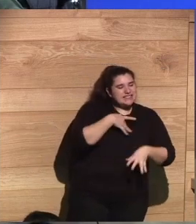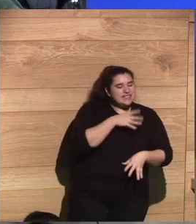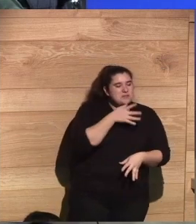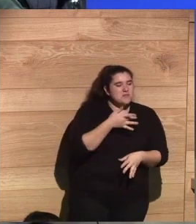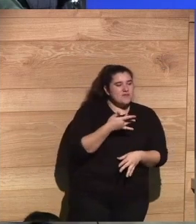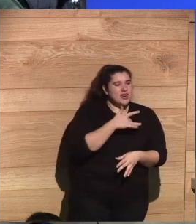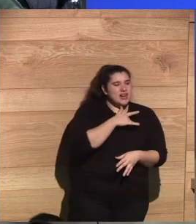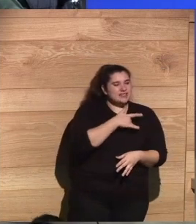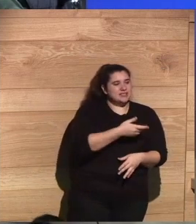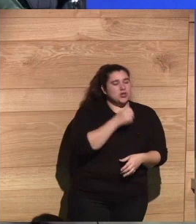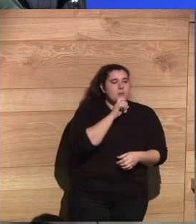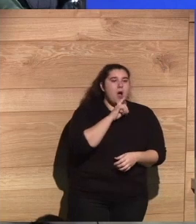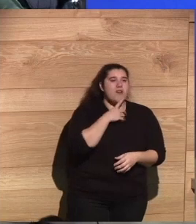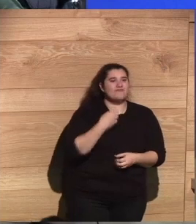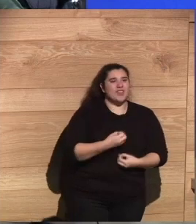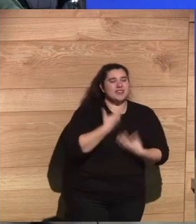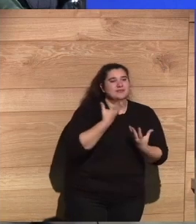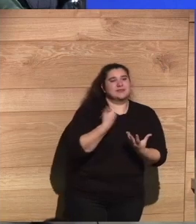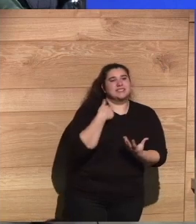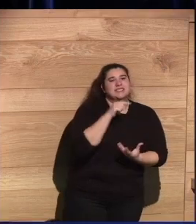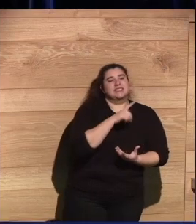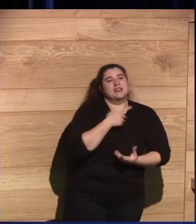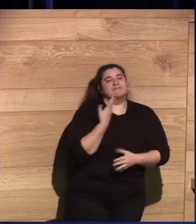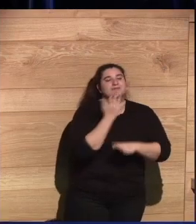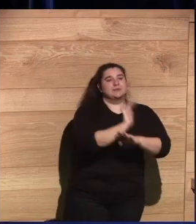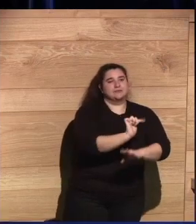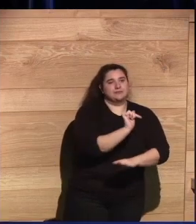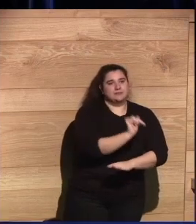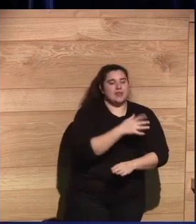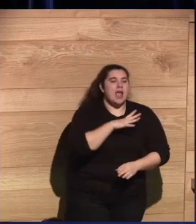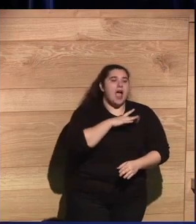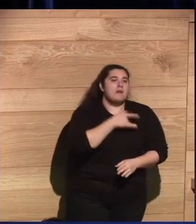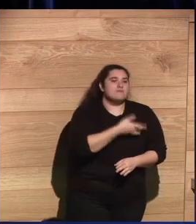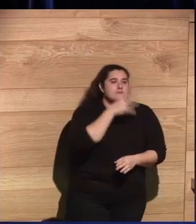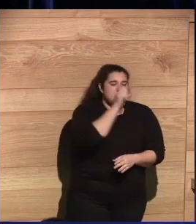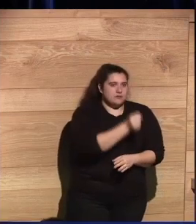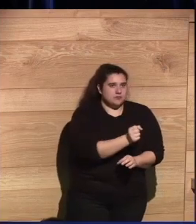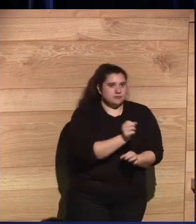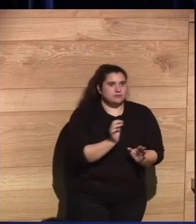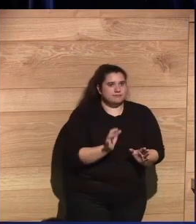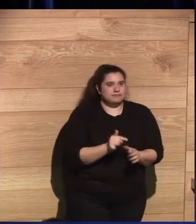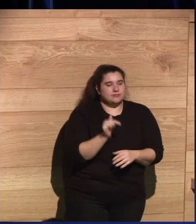amante, que es el espíritu que se le aparece, ¿no? Es el amor brujo, pero bueno, es esta